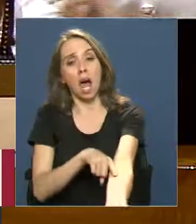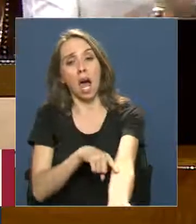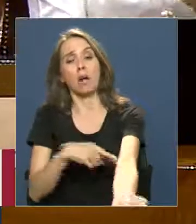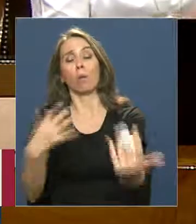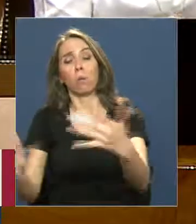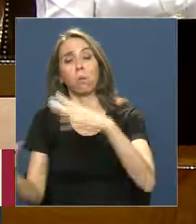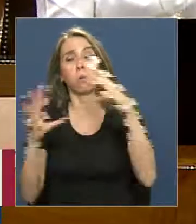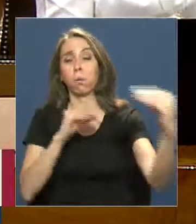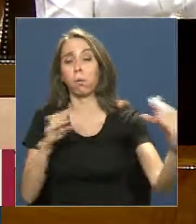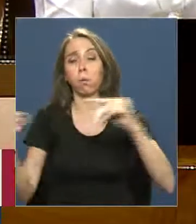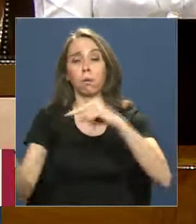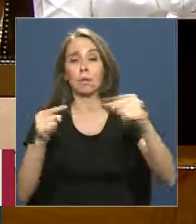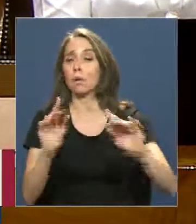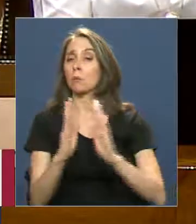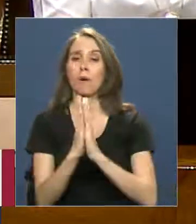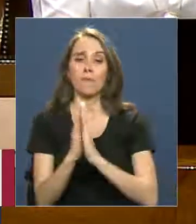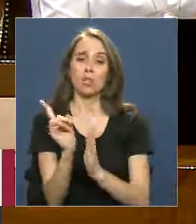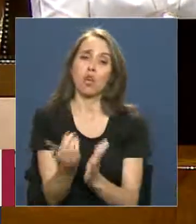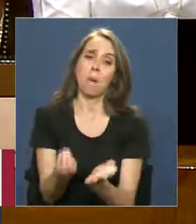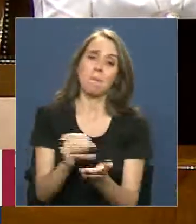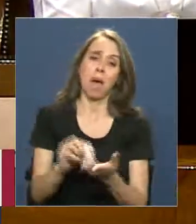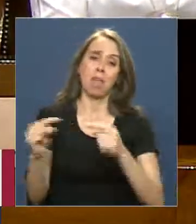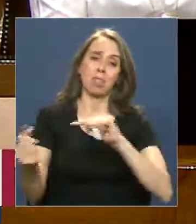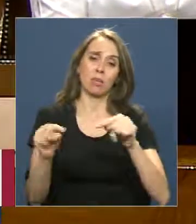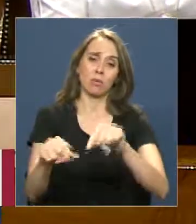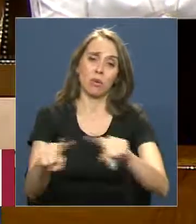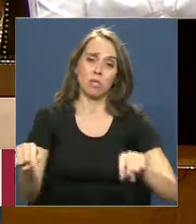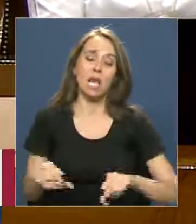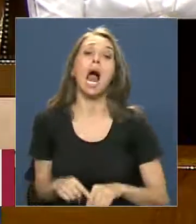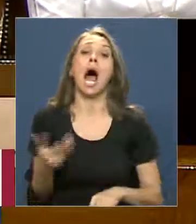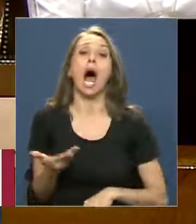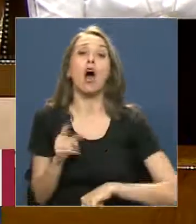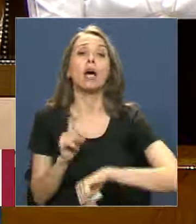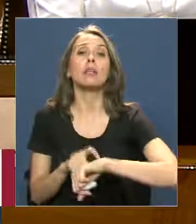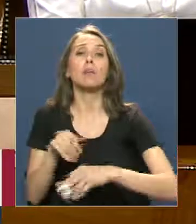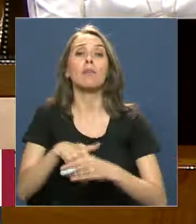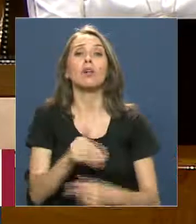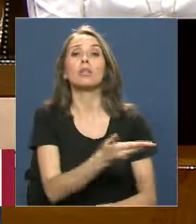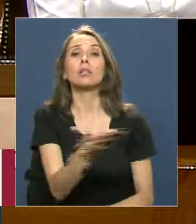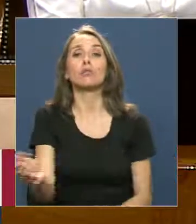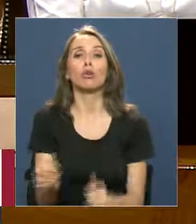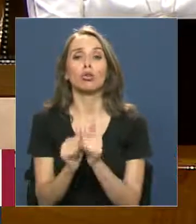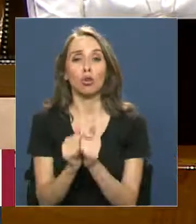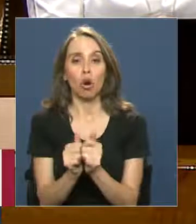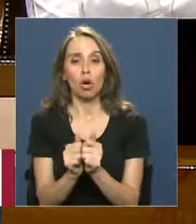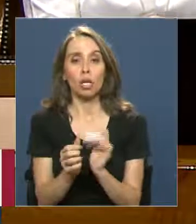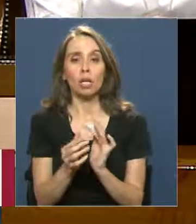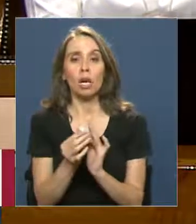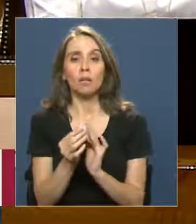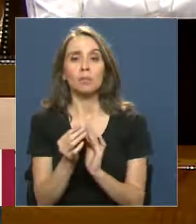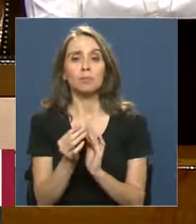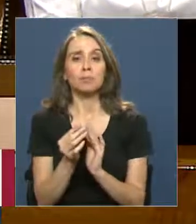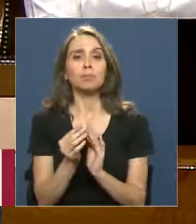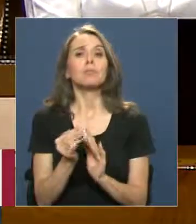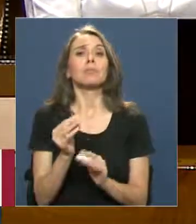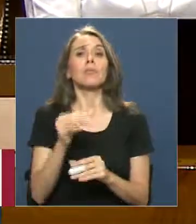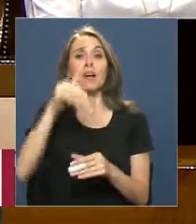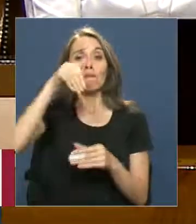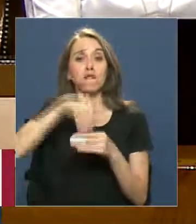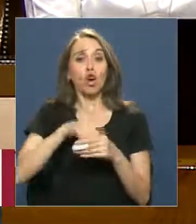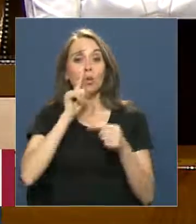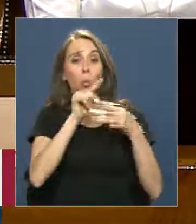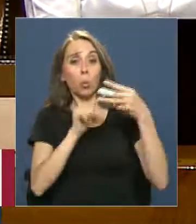arduos. Por favor, no vamos a abrir otro más en la sala. Tiempo de votaciones, estimados colegas. Y votando no hay palabras